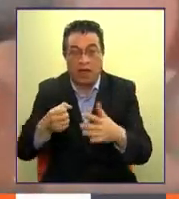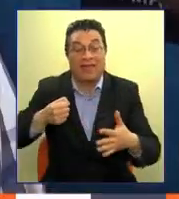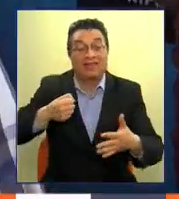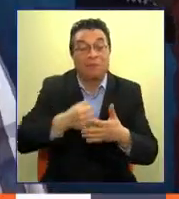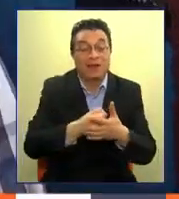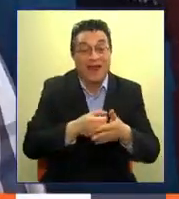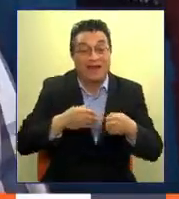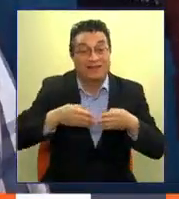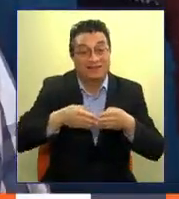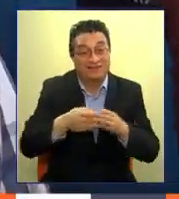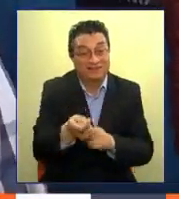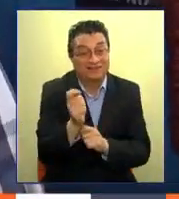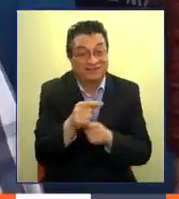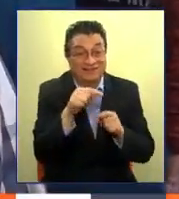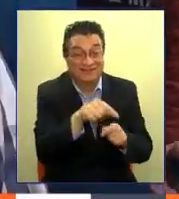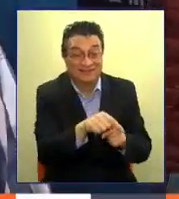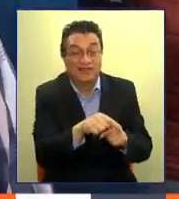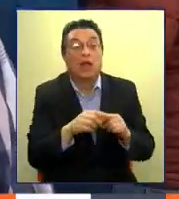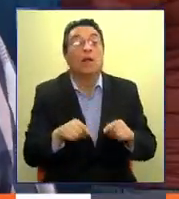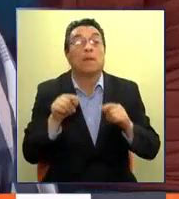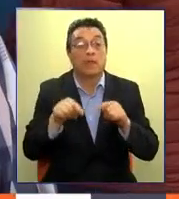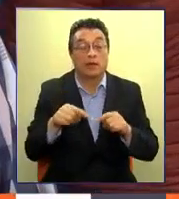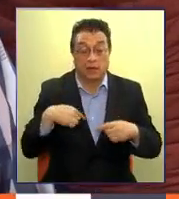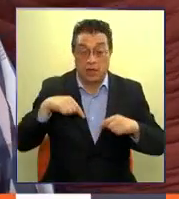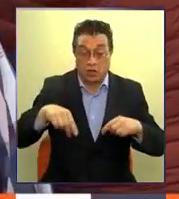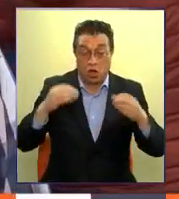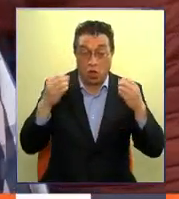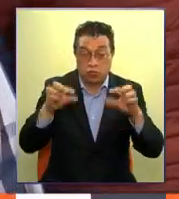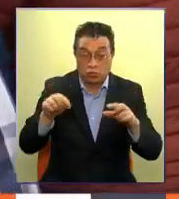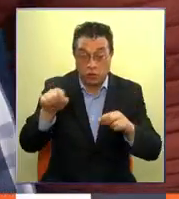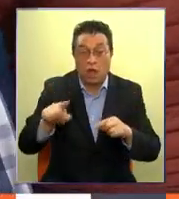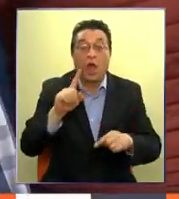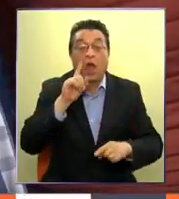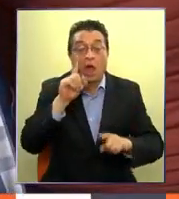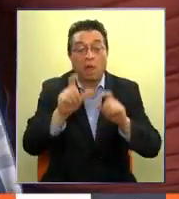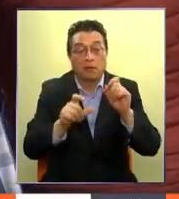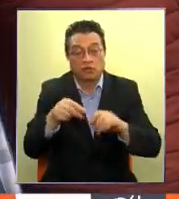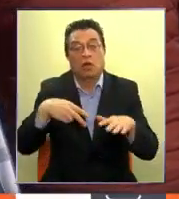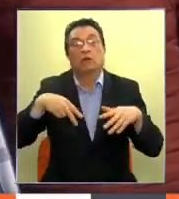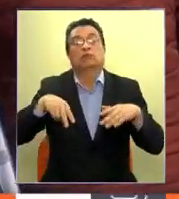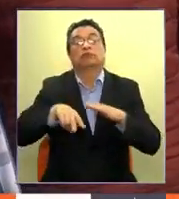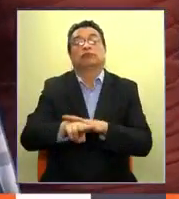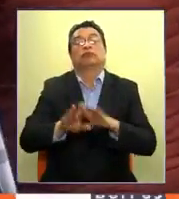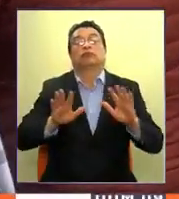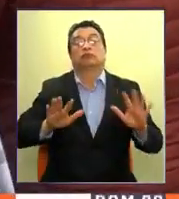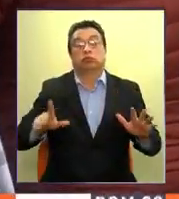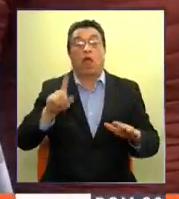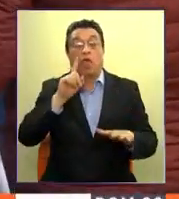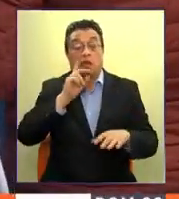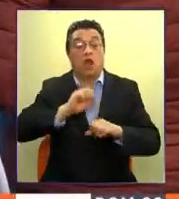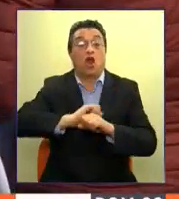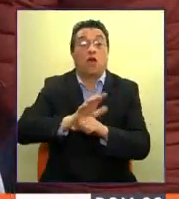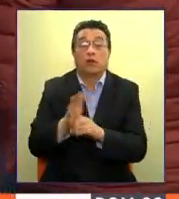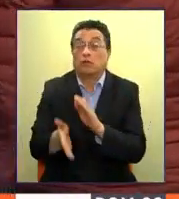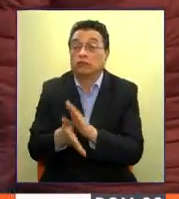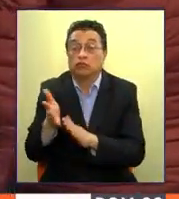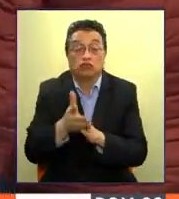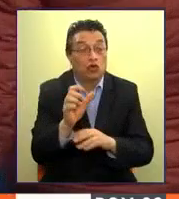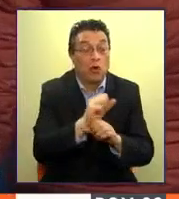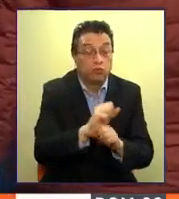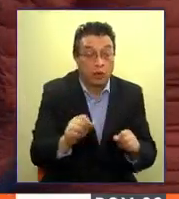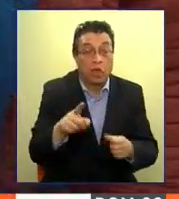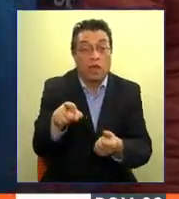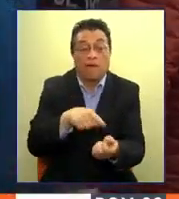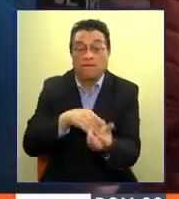pesquero. Y quisimos llegar en esta oportunidad a aquella gente que está postrada, a aquella gente que tiene coronavirus, que no puede salir, a aquella